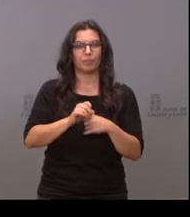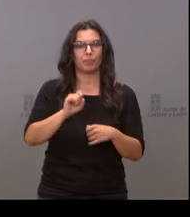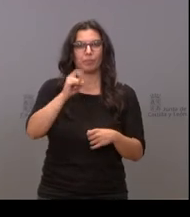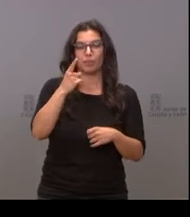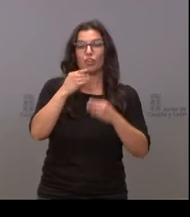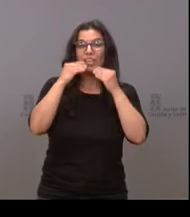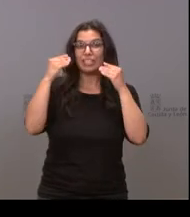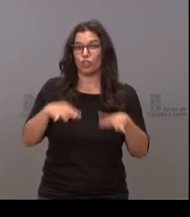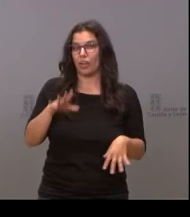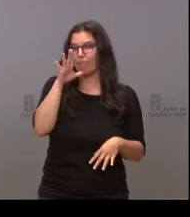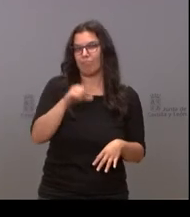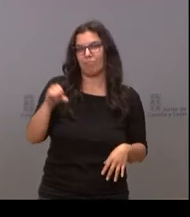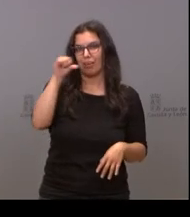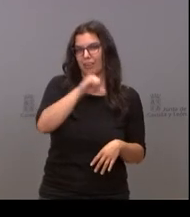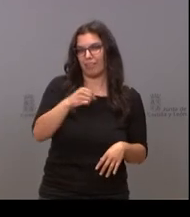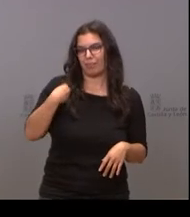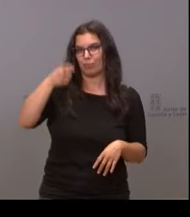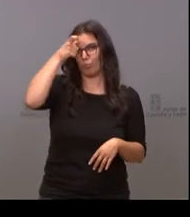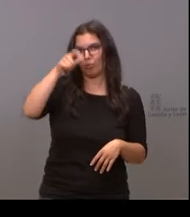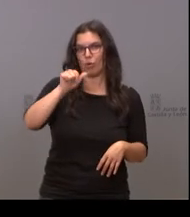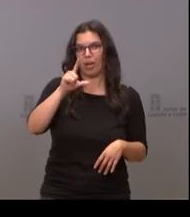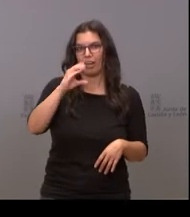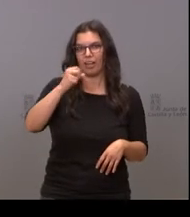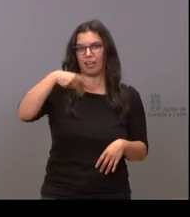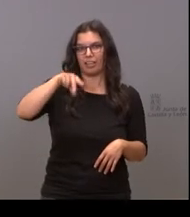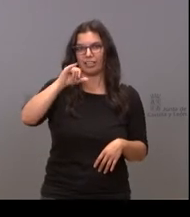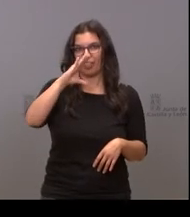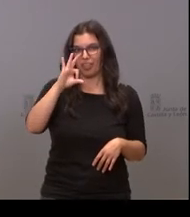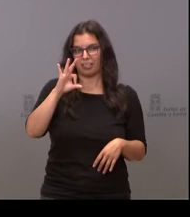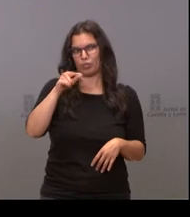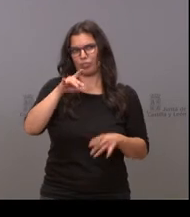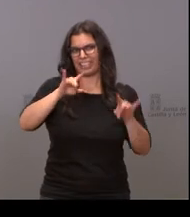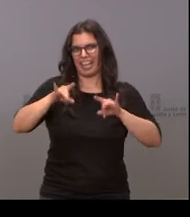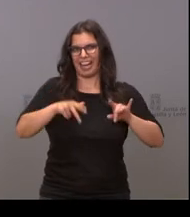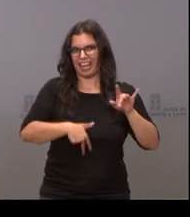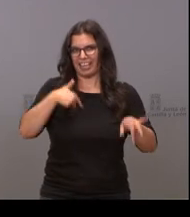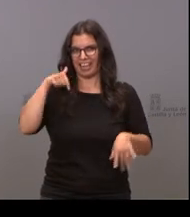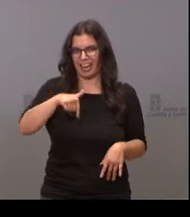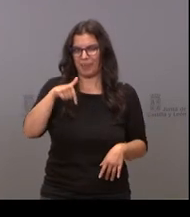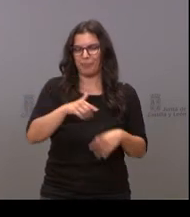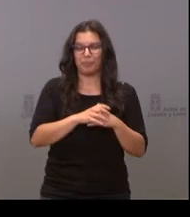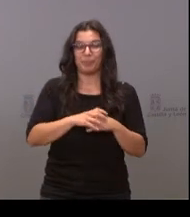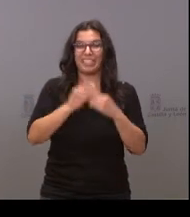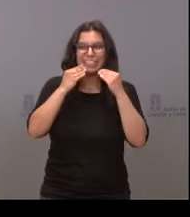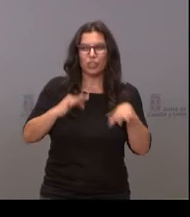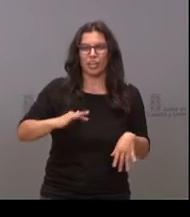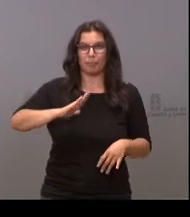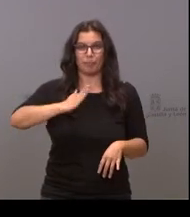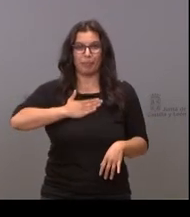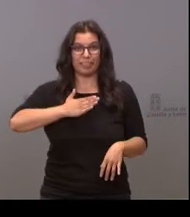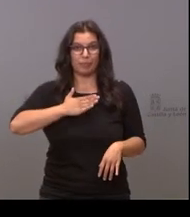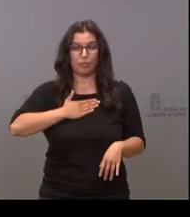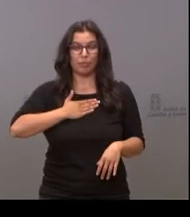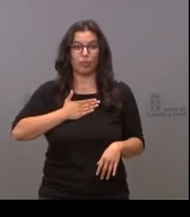historia que tiene acá ni cesc y toda esta tierra la verdad es que la historia el patrimonio de